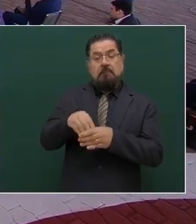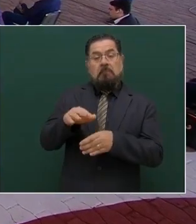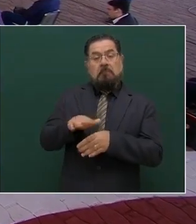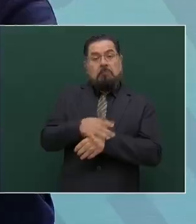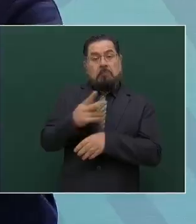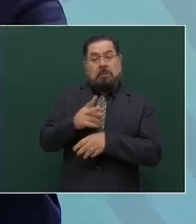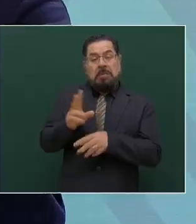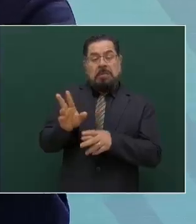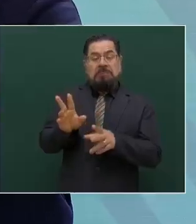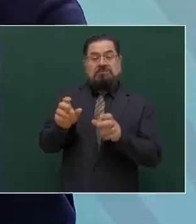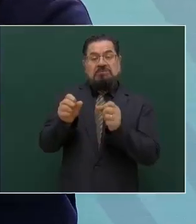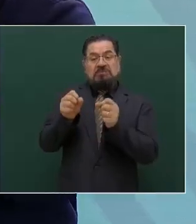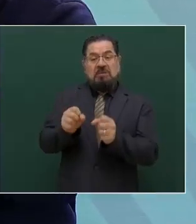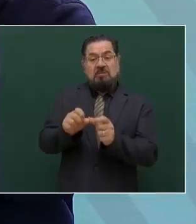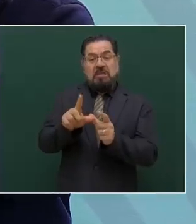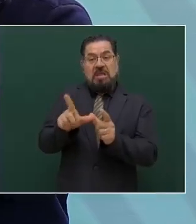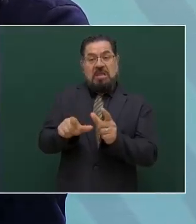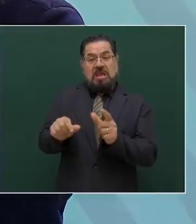Cerraron el caso